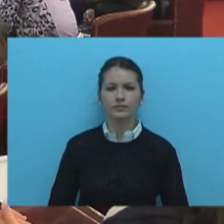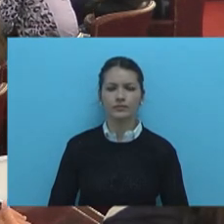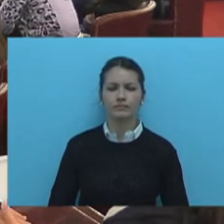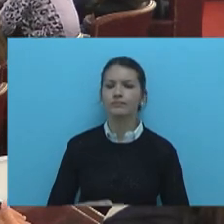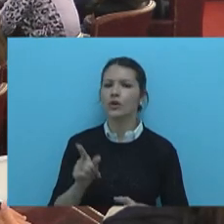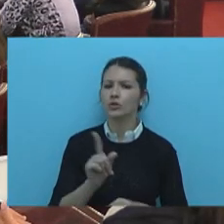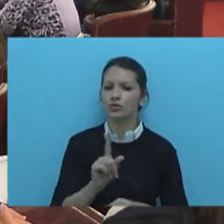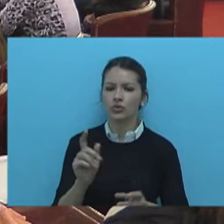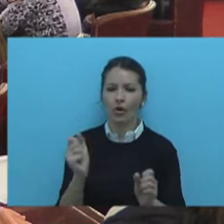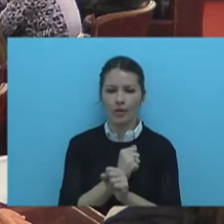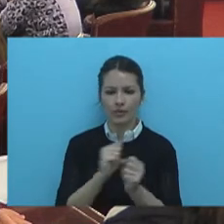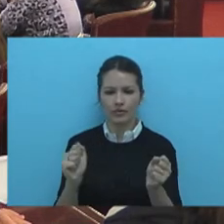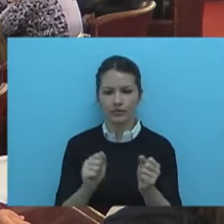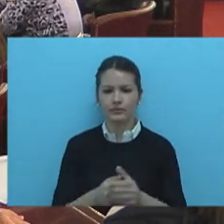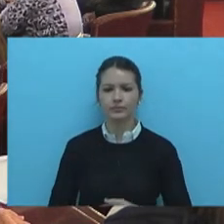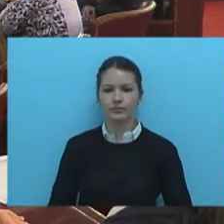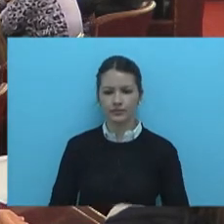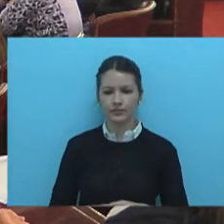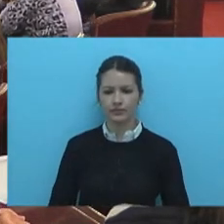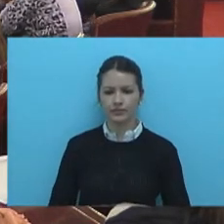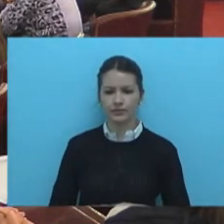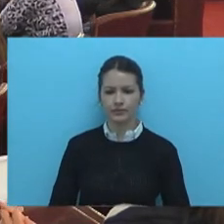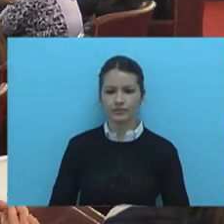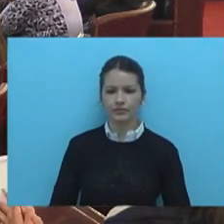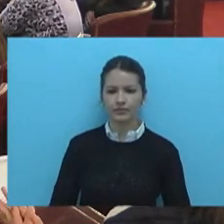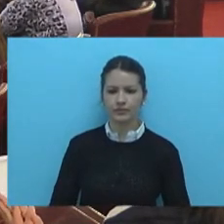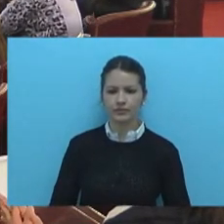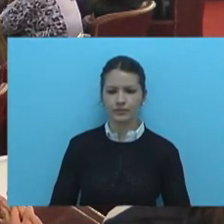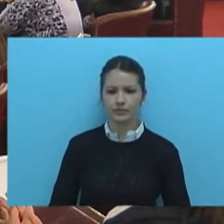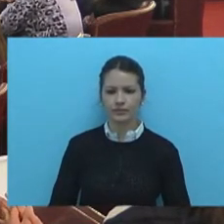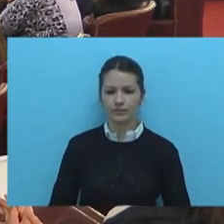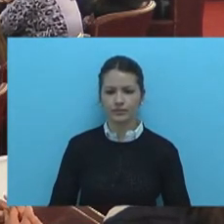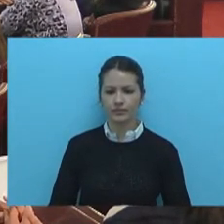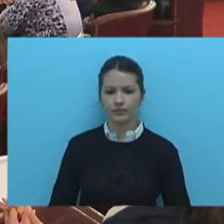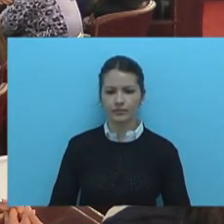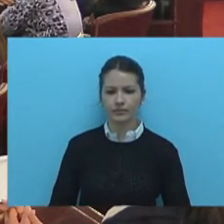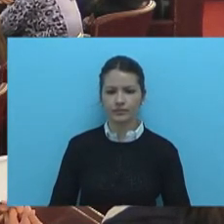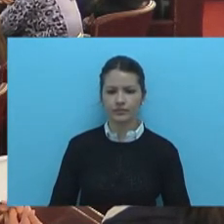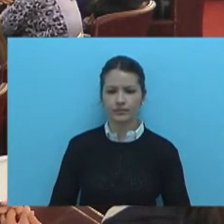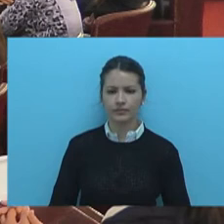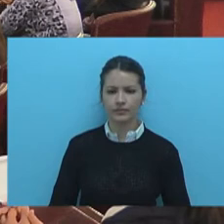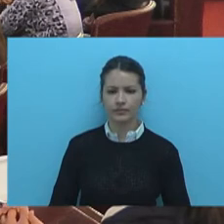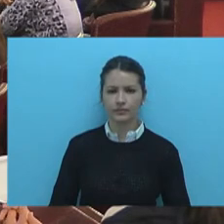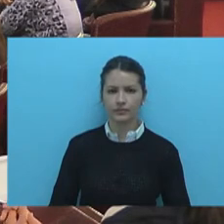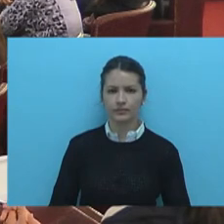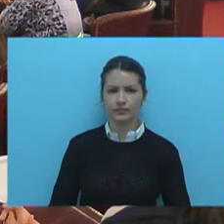Rechazado. No reúne la mayoría, así que queda rechazado el proyecto de declaración.